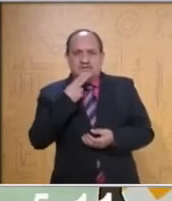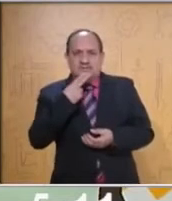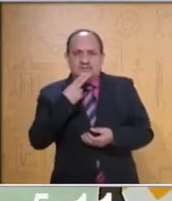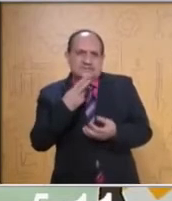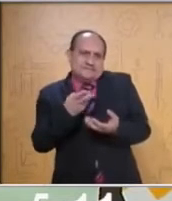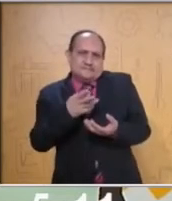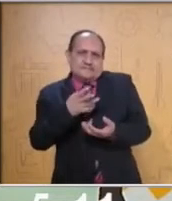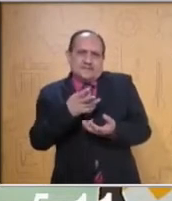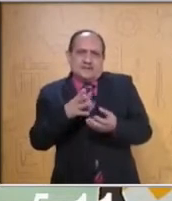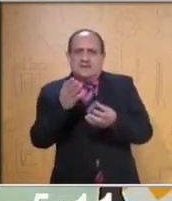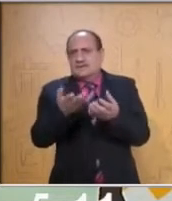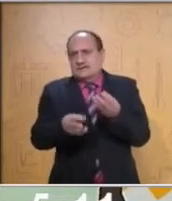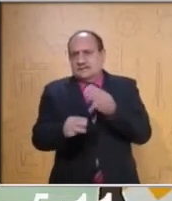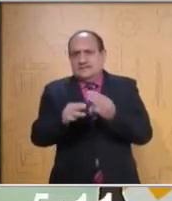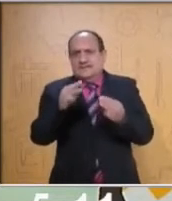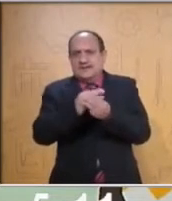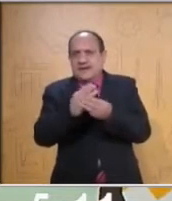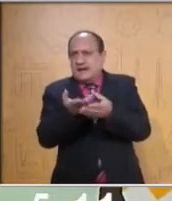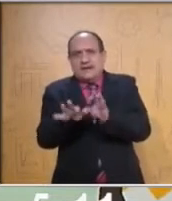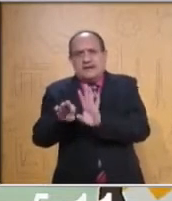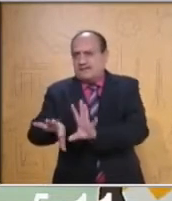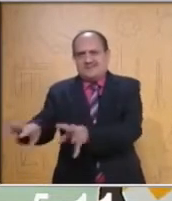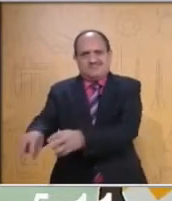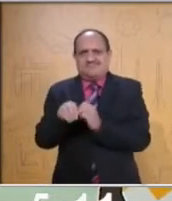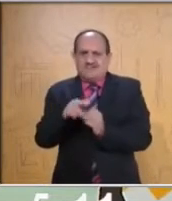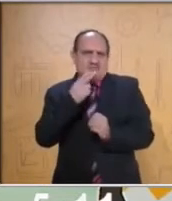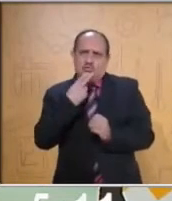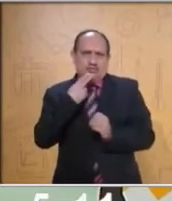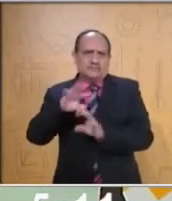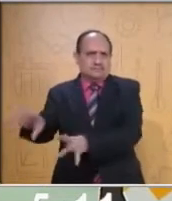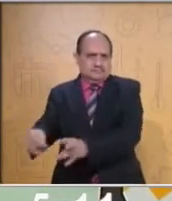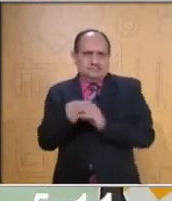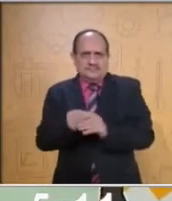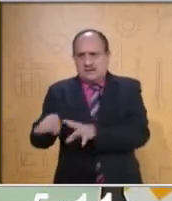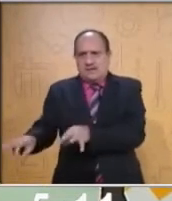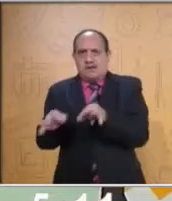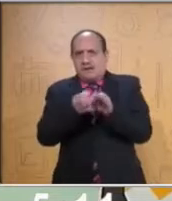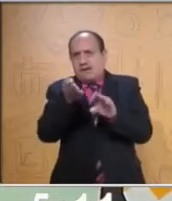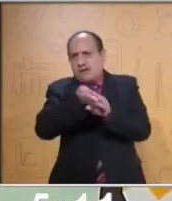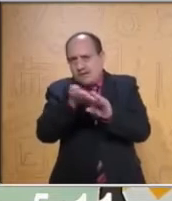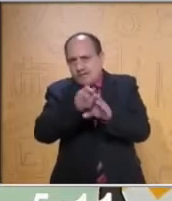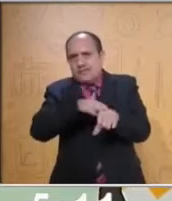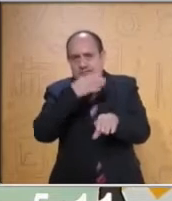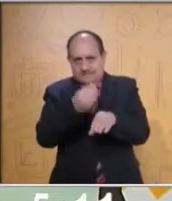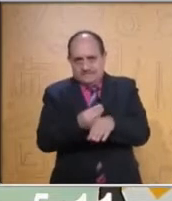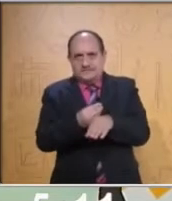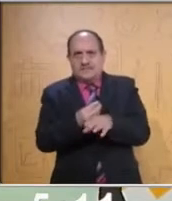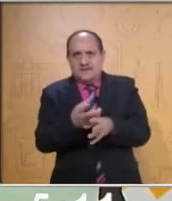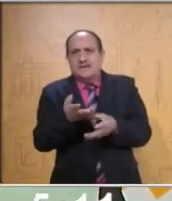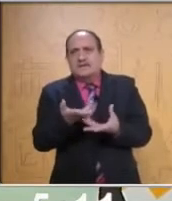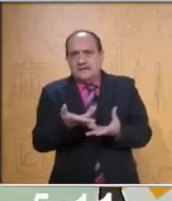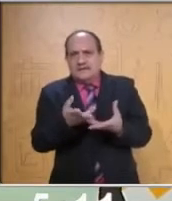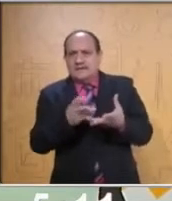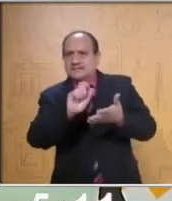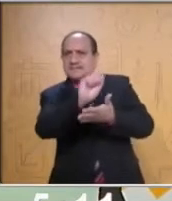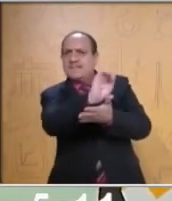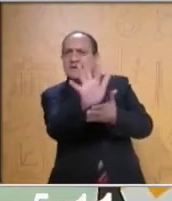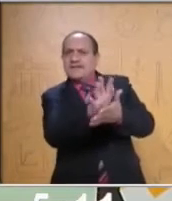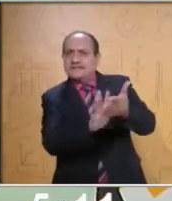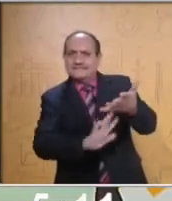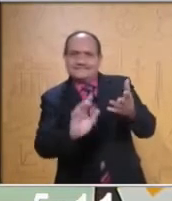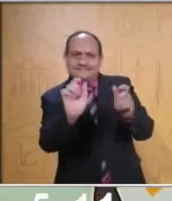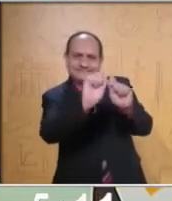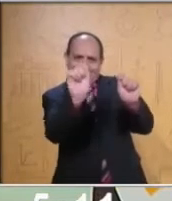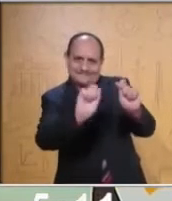material reciclable, que nosotros, algo que tengamos por ahí, alguna carpeta que nosotros usemos y que le demos ese toque